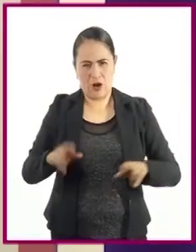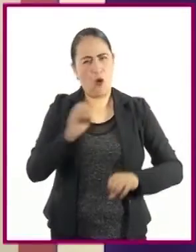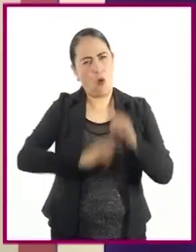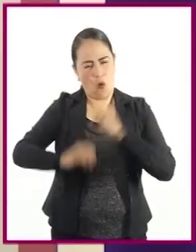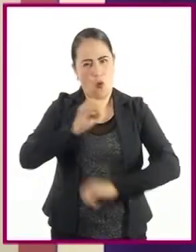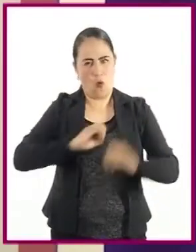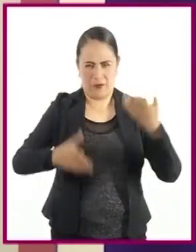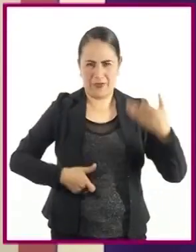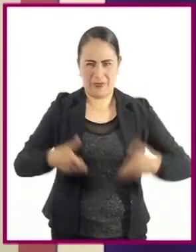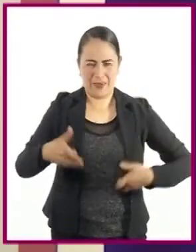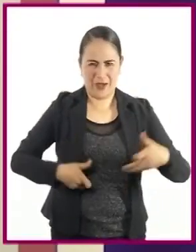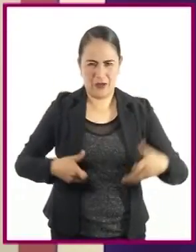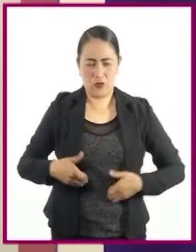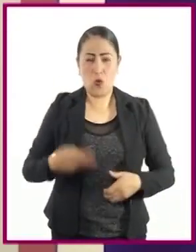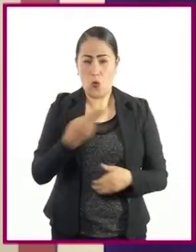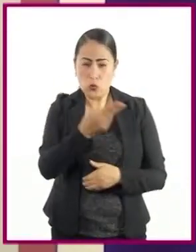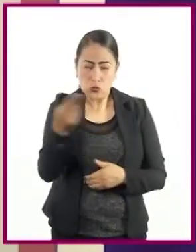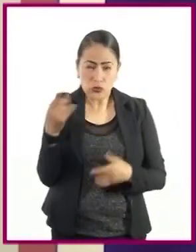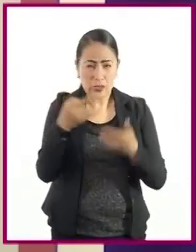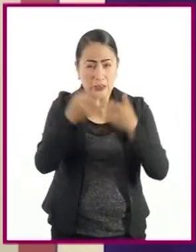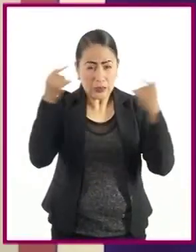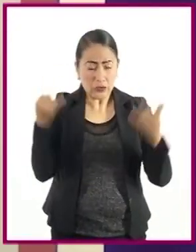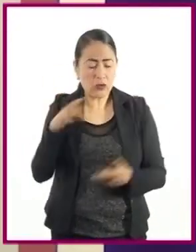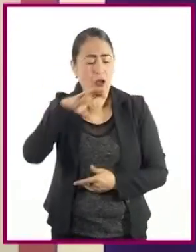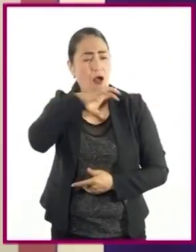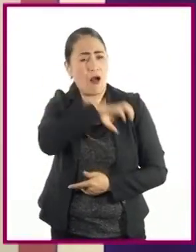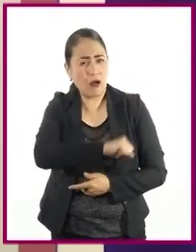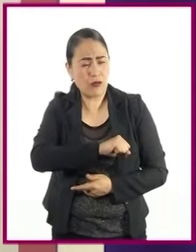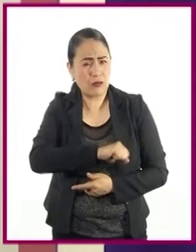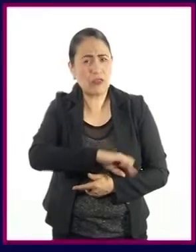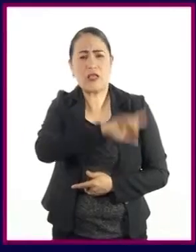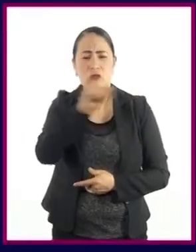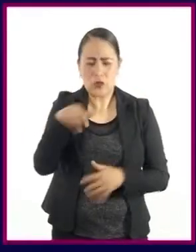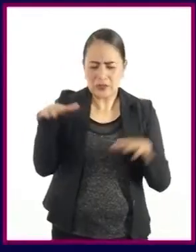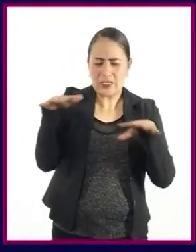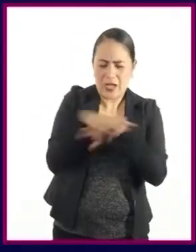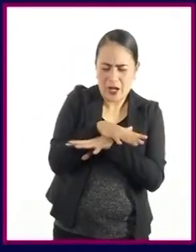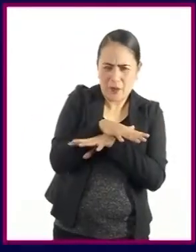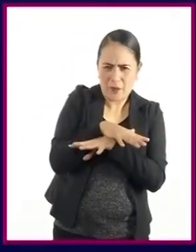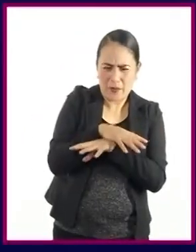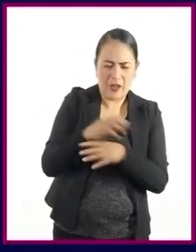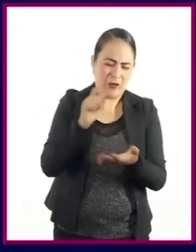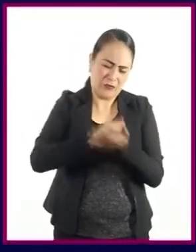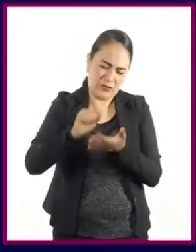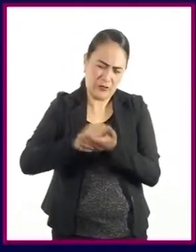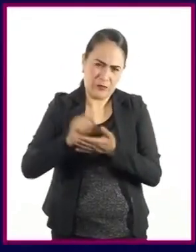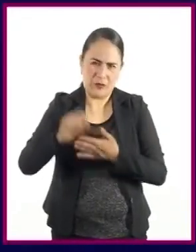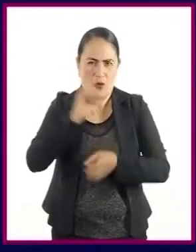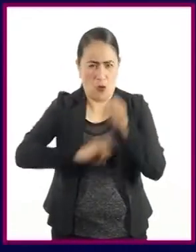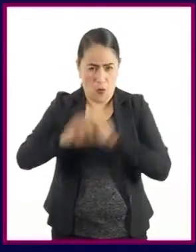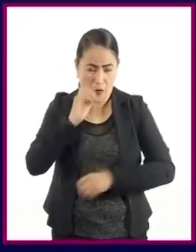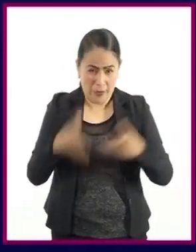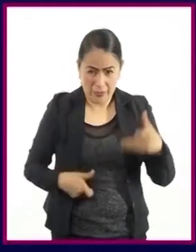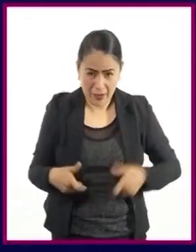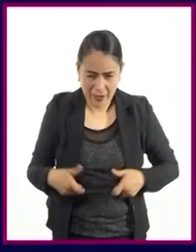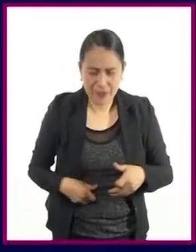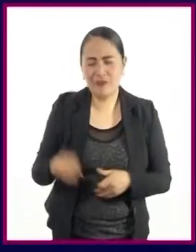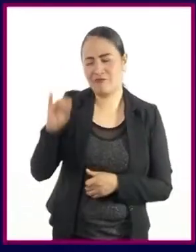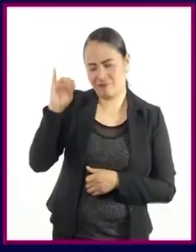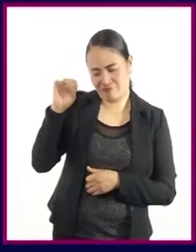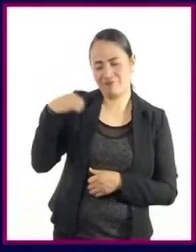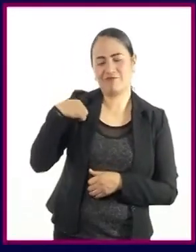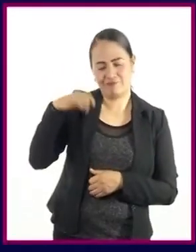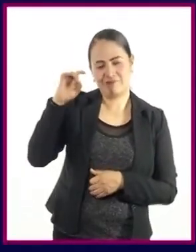Empecemos. ¿Tienen alguna historia favorita que les gustaría adaptar? Claro que sí, maestra, pero no es por